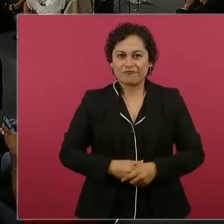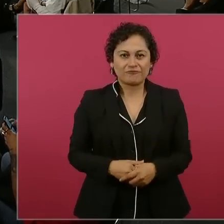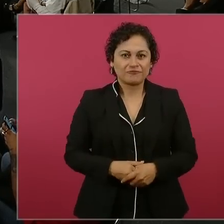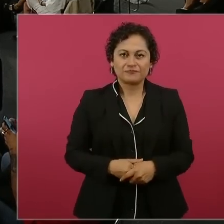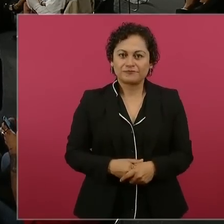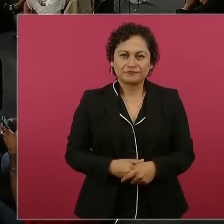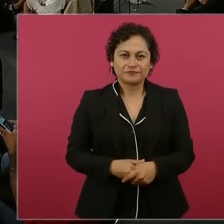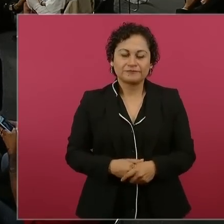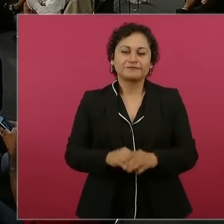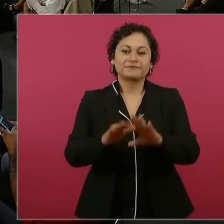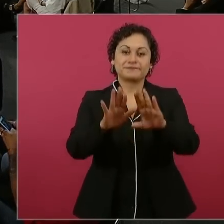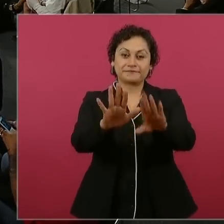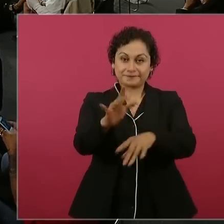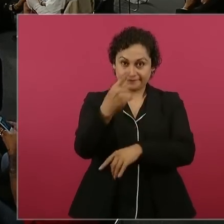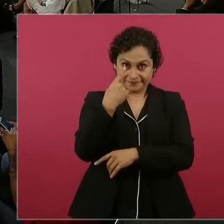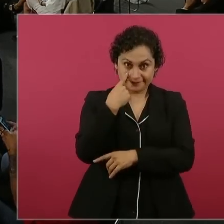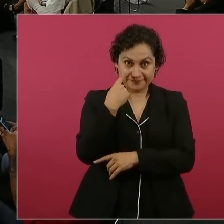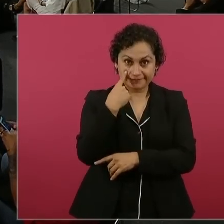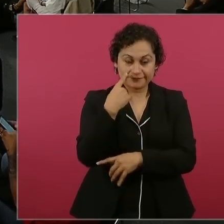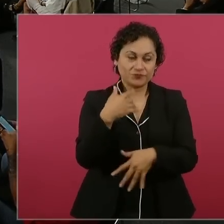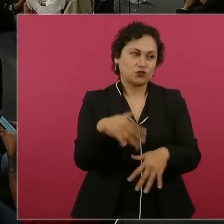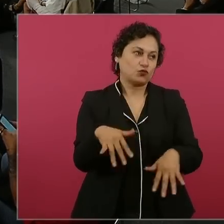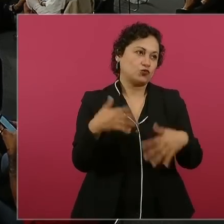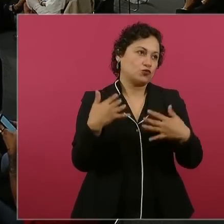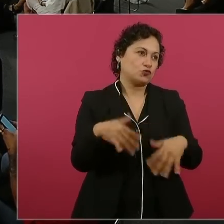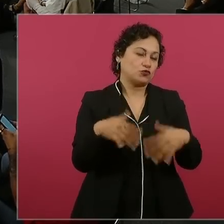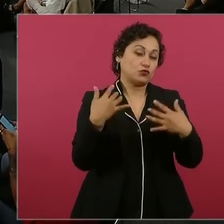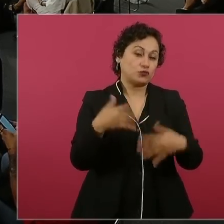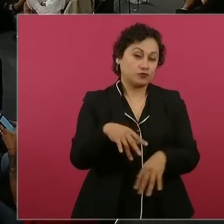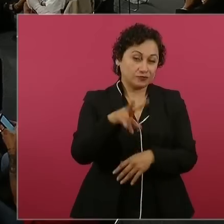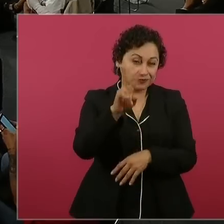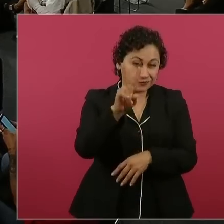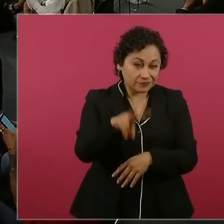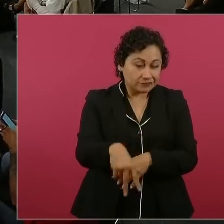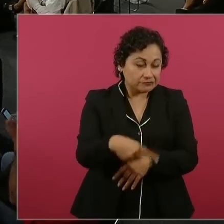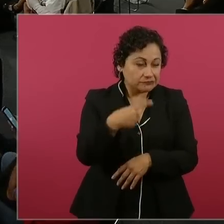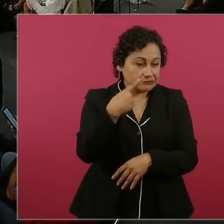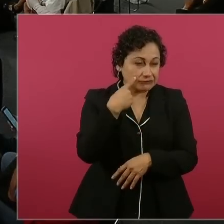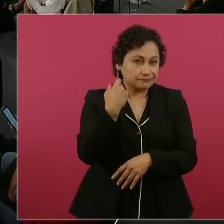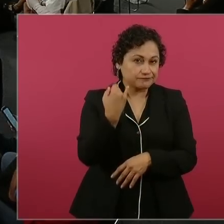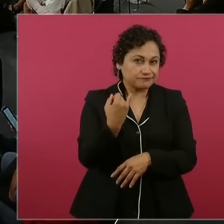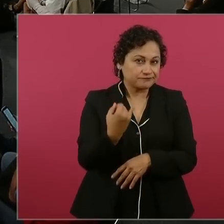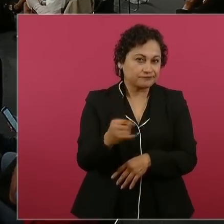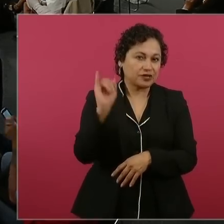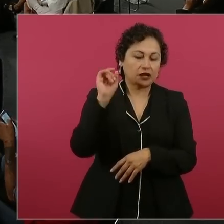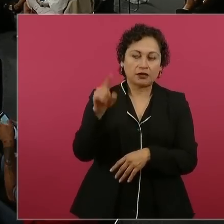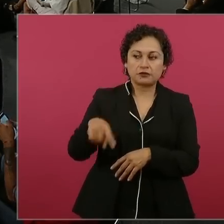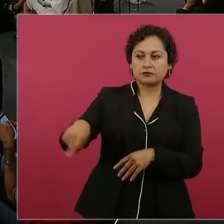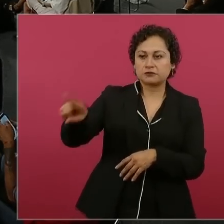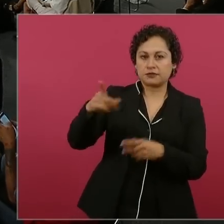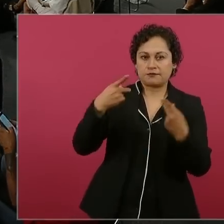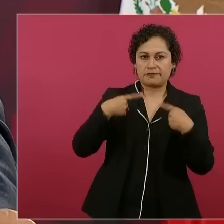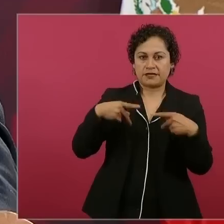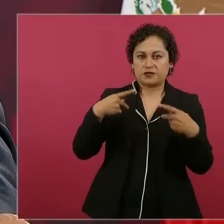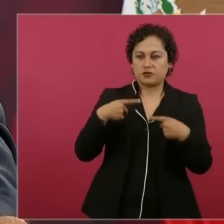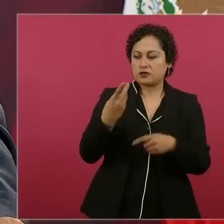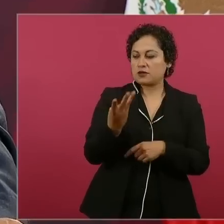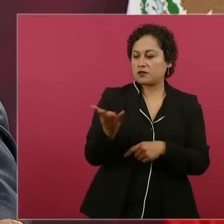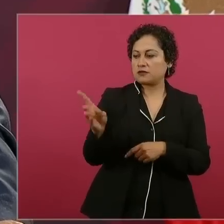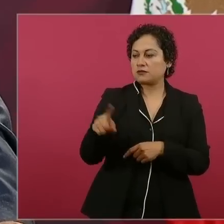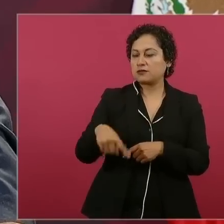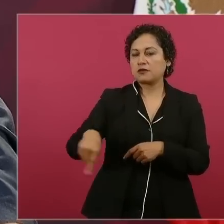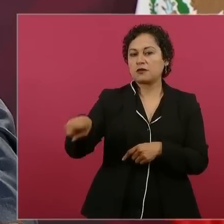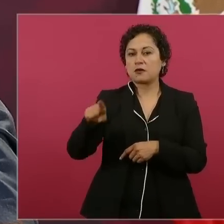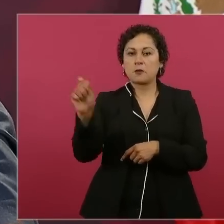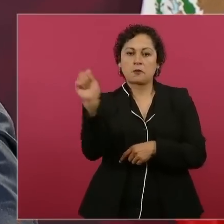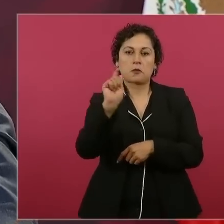Y fíjense la insensatez de los tecnócratas estos corruptos que ya se